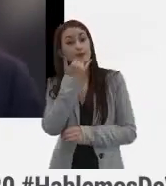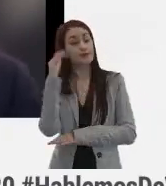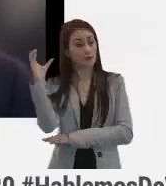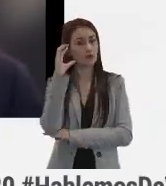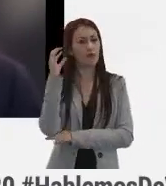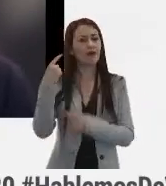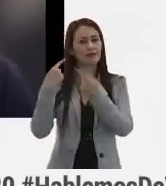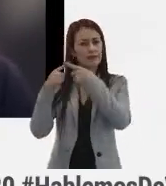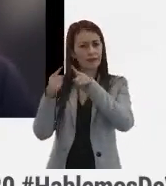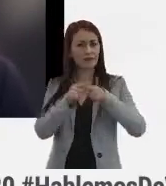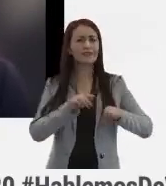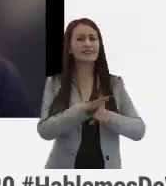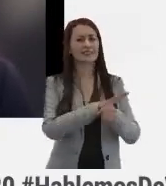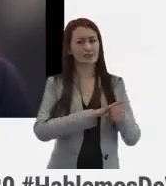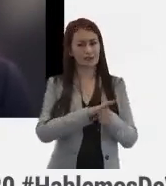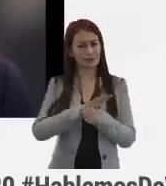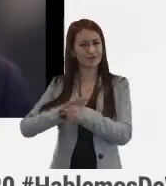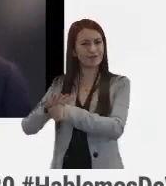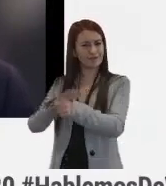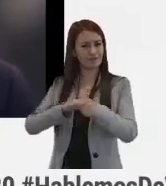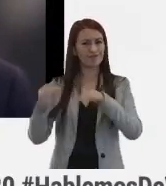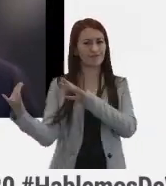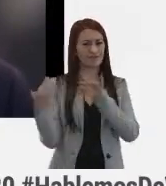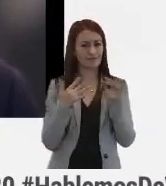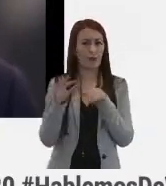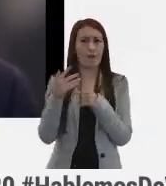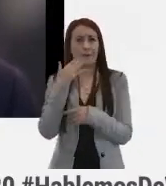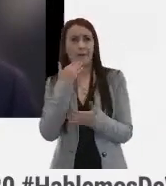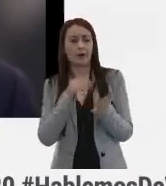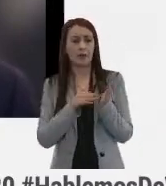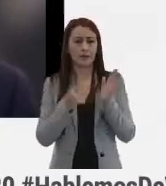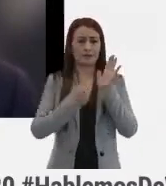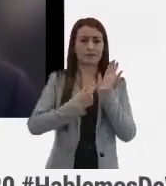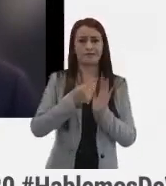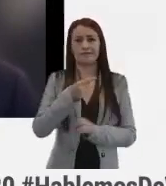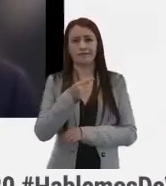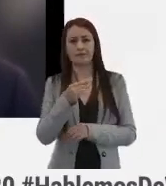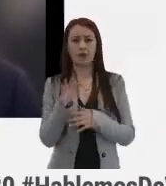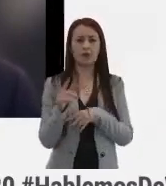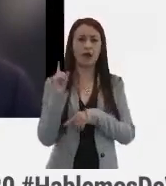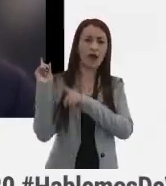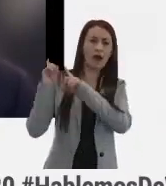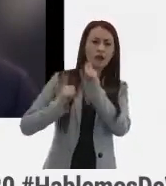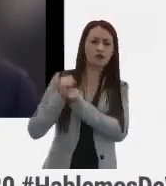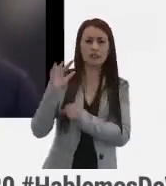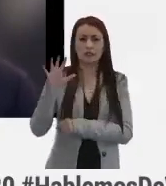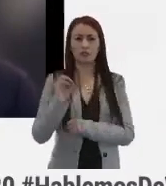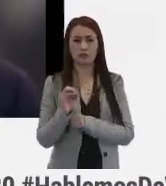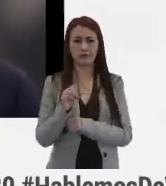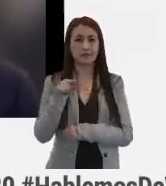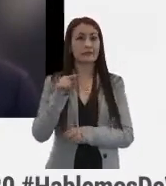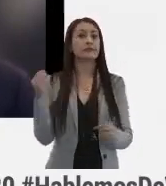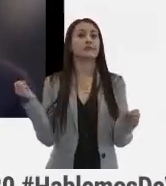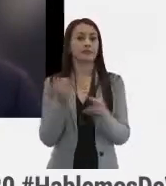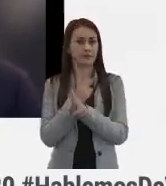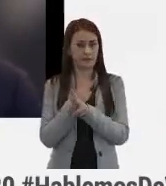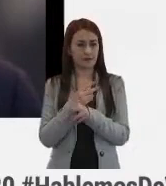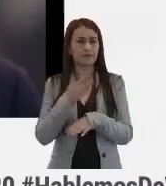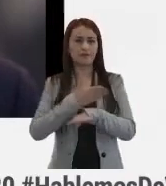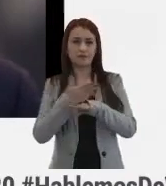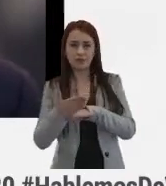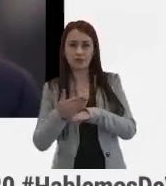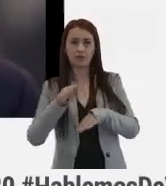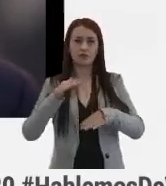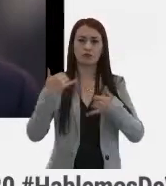comisiones sobre el conflicto armado, en los años 50, por ejemplo, sobre la época de violencia, luego de la justicia